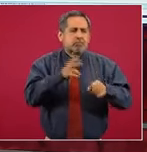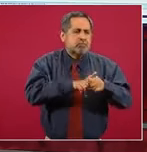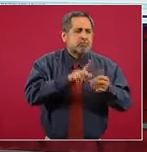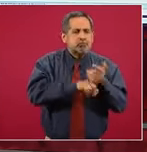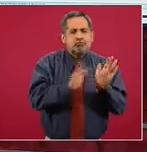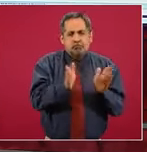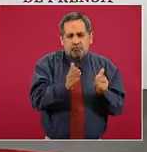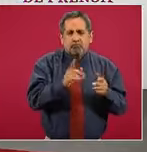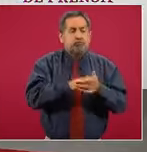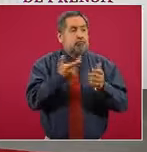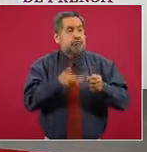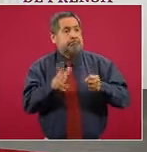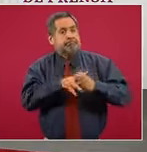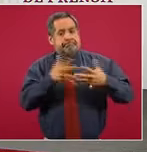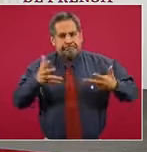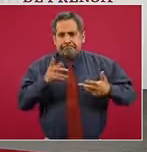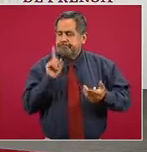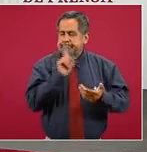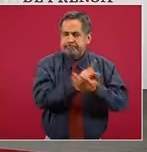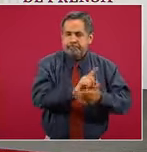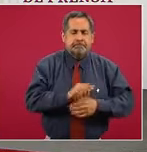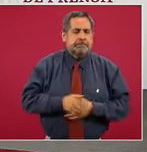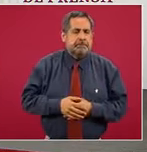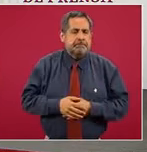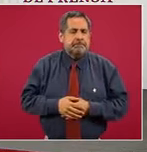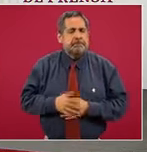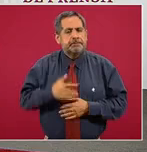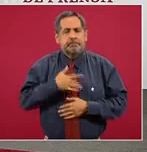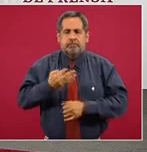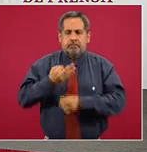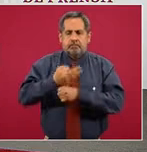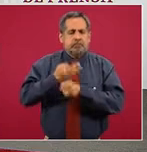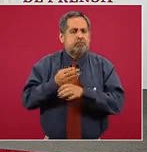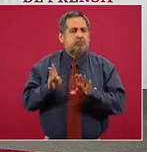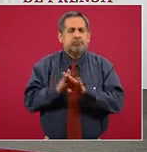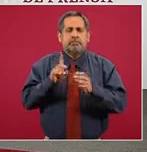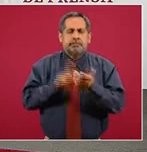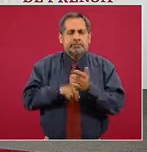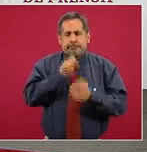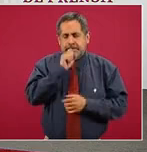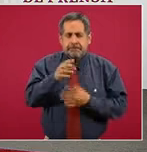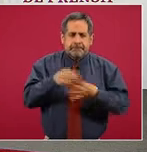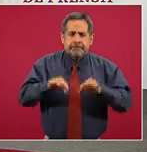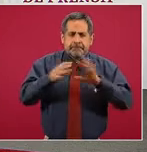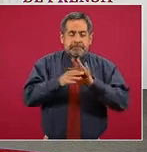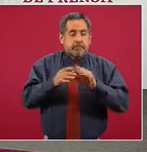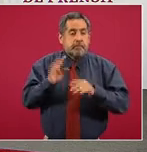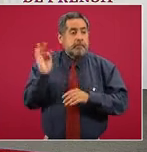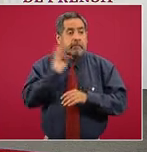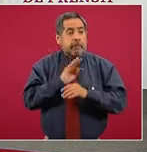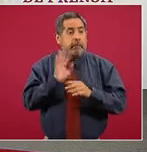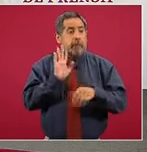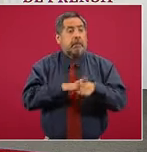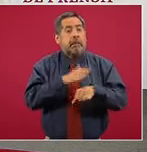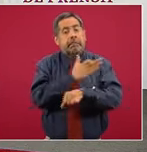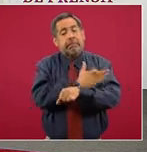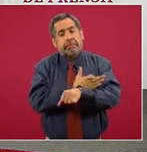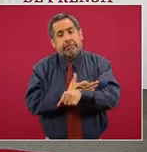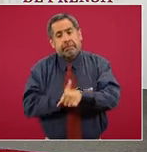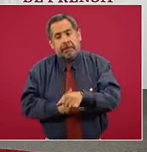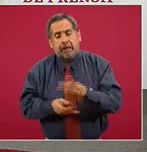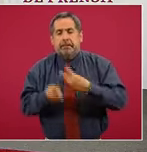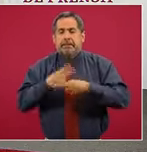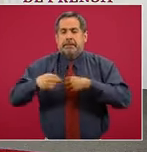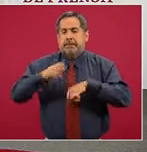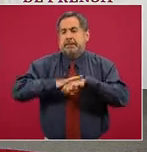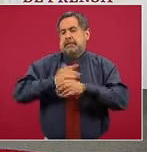hospital. Y estamos convencidos que este tiempo se asocia de forma importante con el riesgo de complicación y por lo tanto